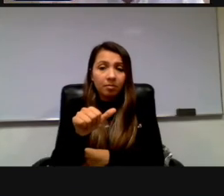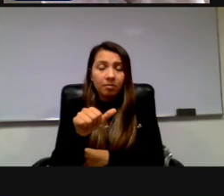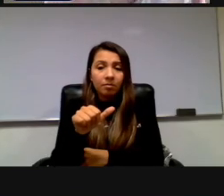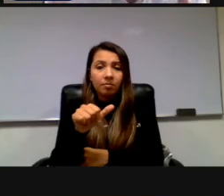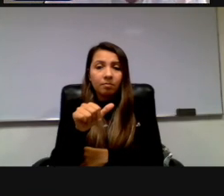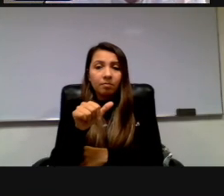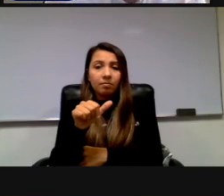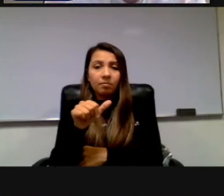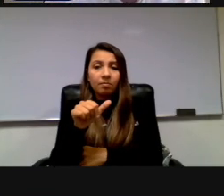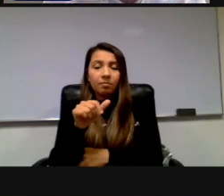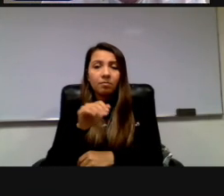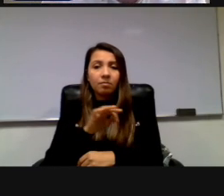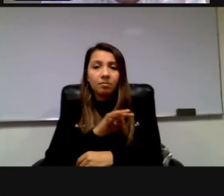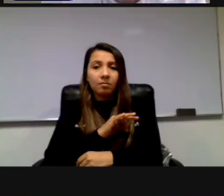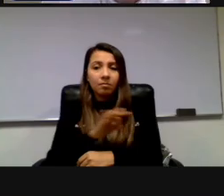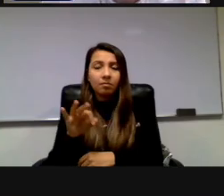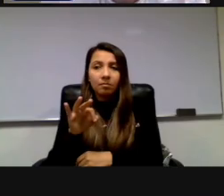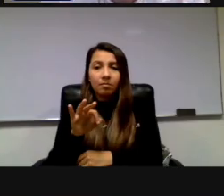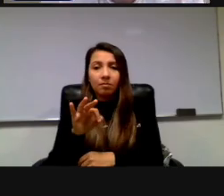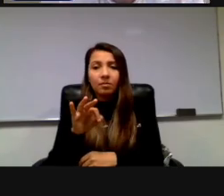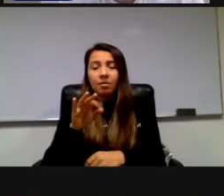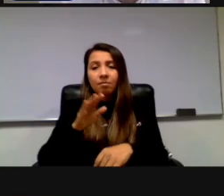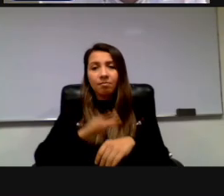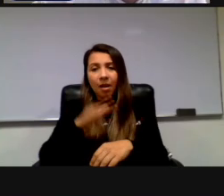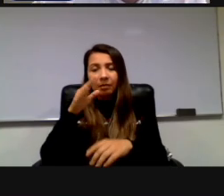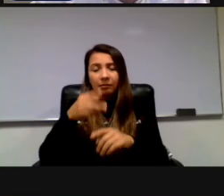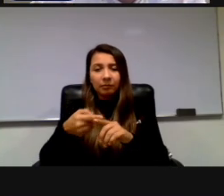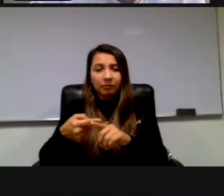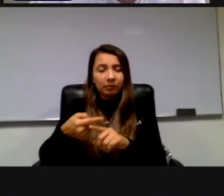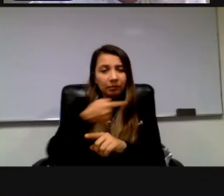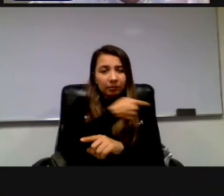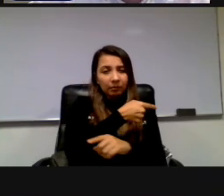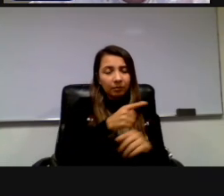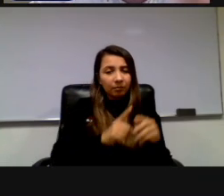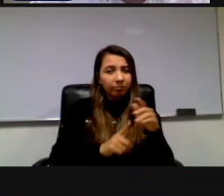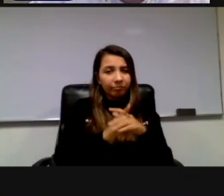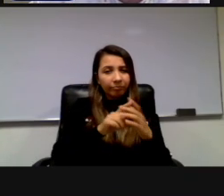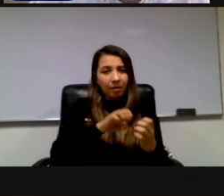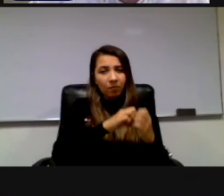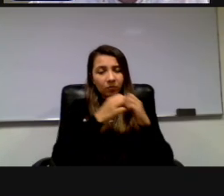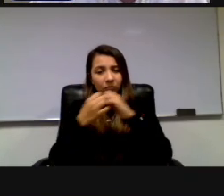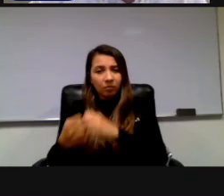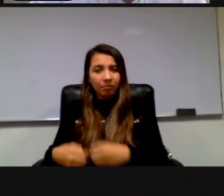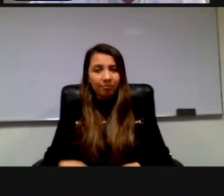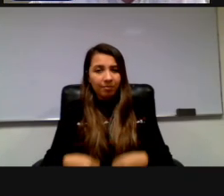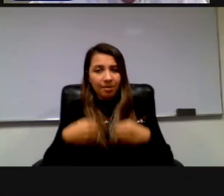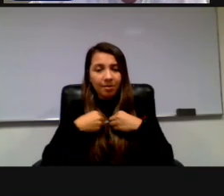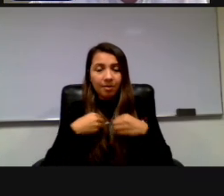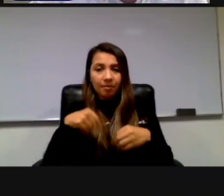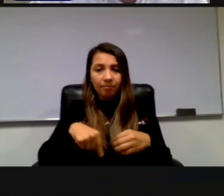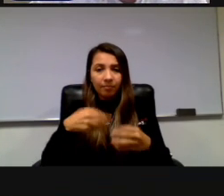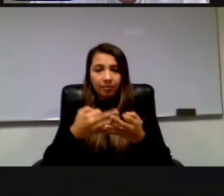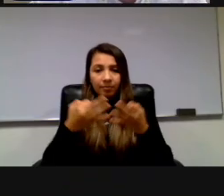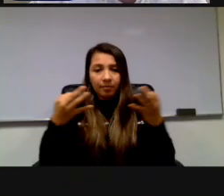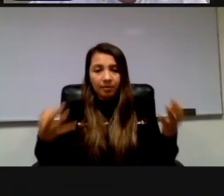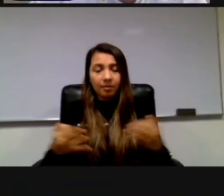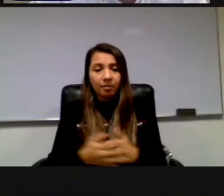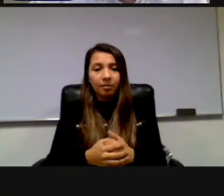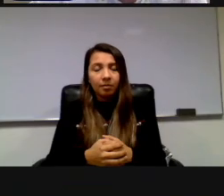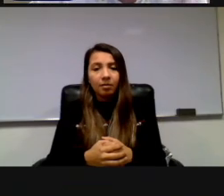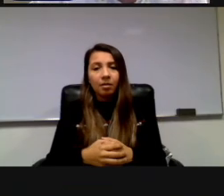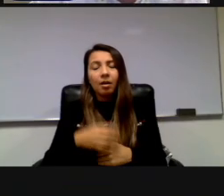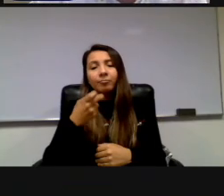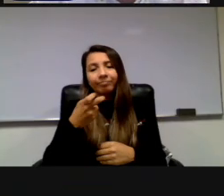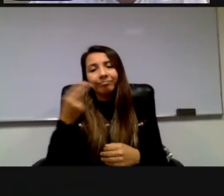ahí de ir a inferir etapas más tempranas de la evolución de la vida en la Tierra, ¿no? Y entonces ya para eso, pues, ahí sí